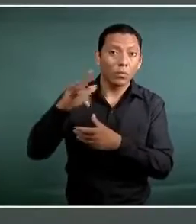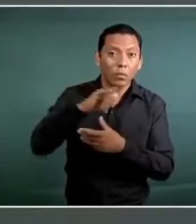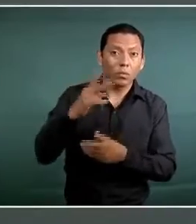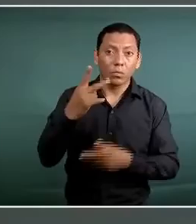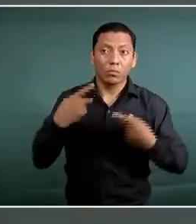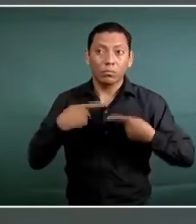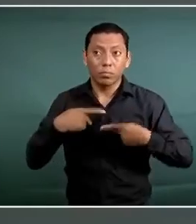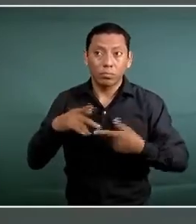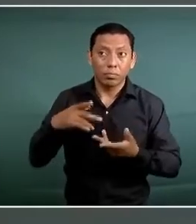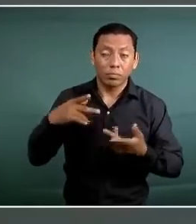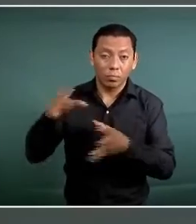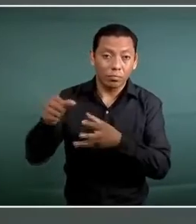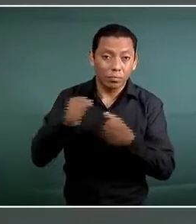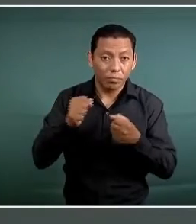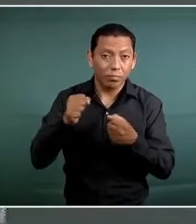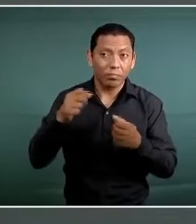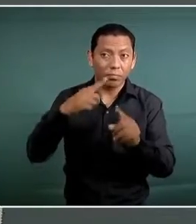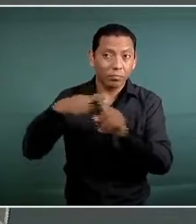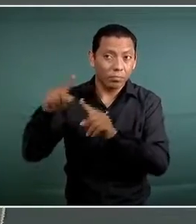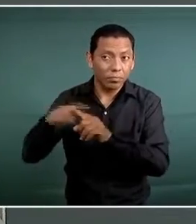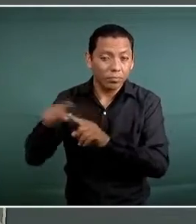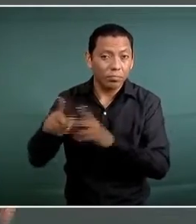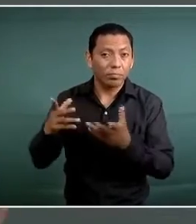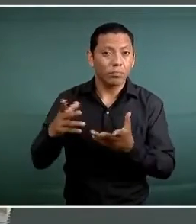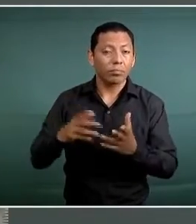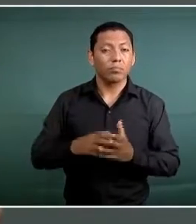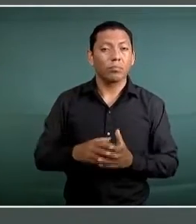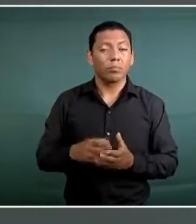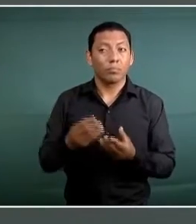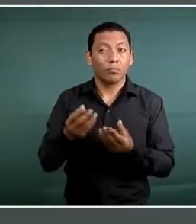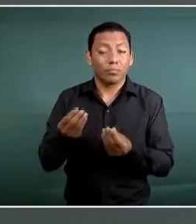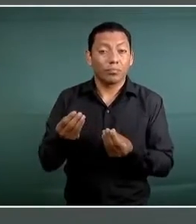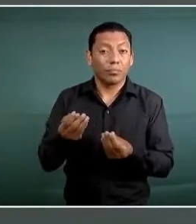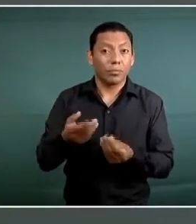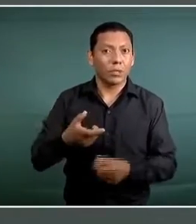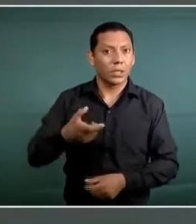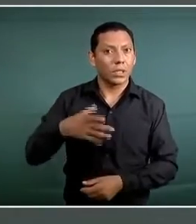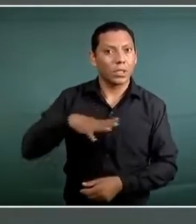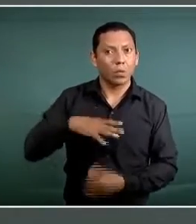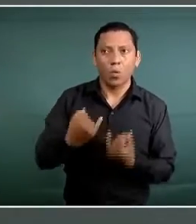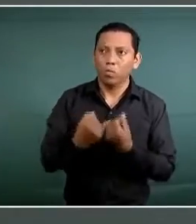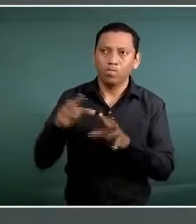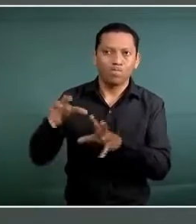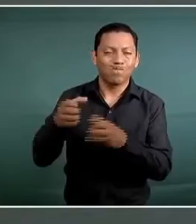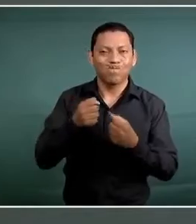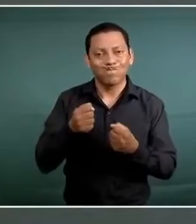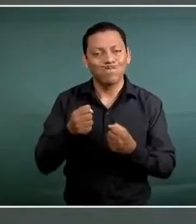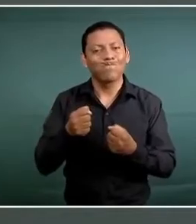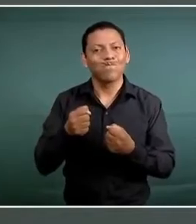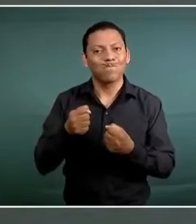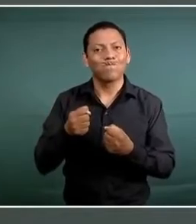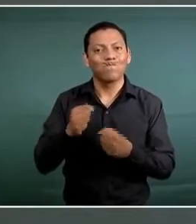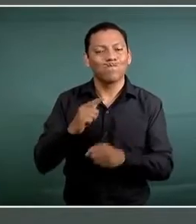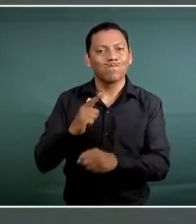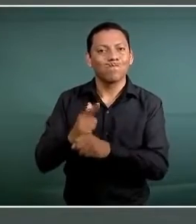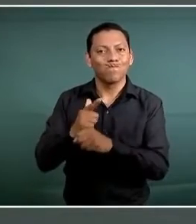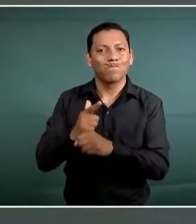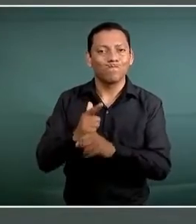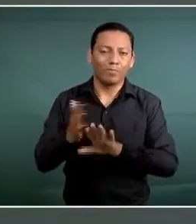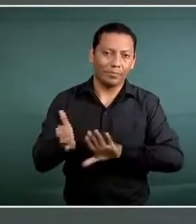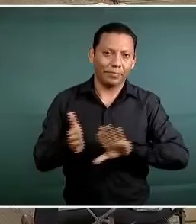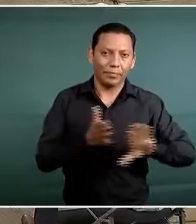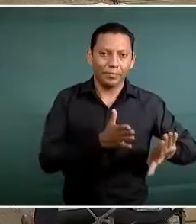también una buena cantidad de dinero. En el ámbito de la